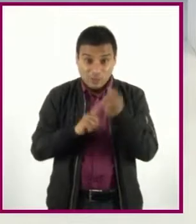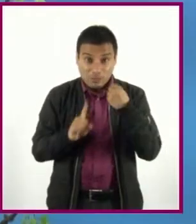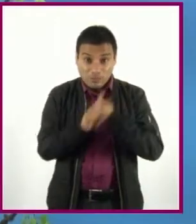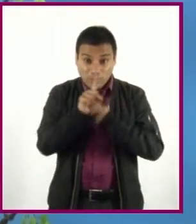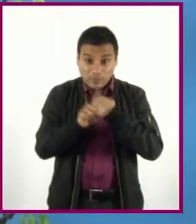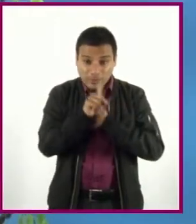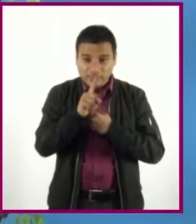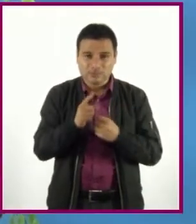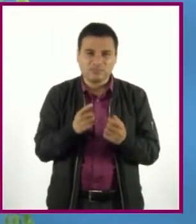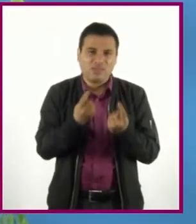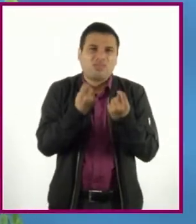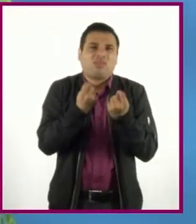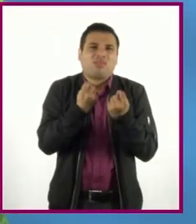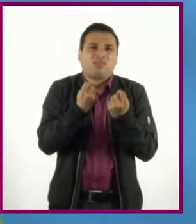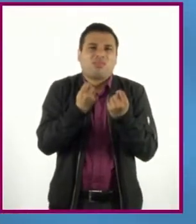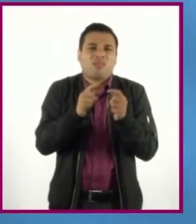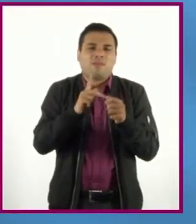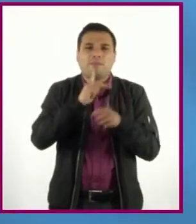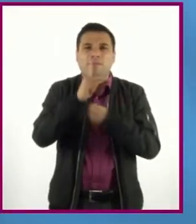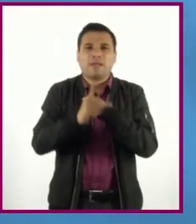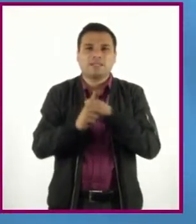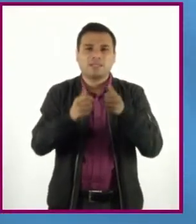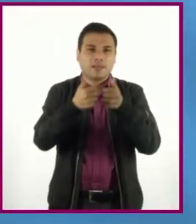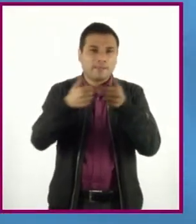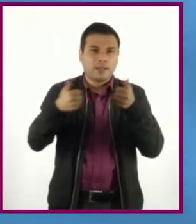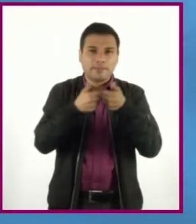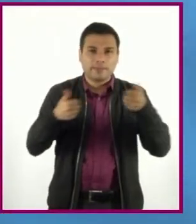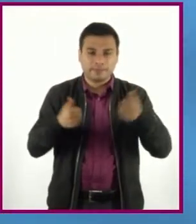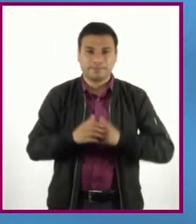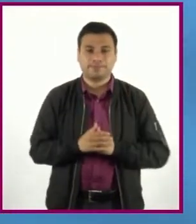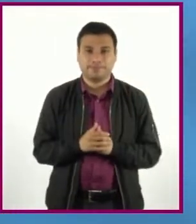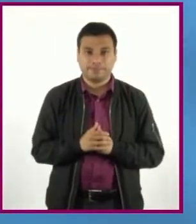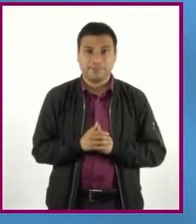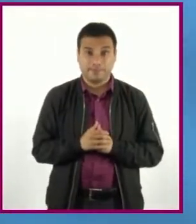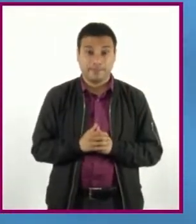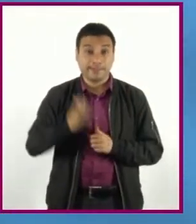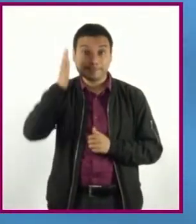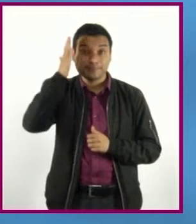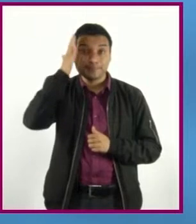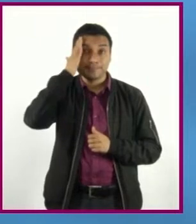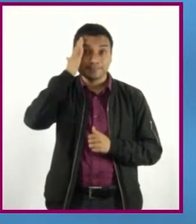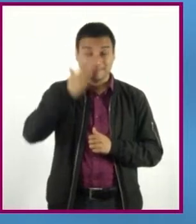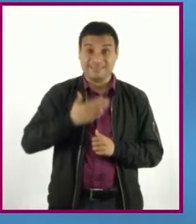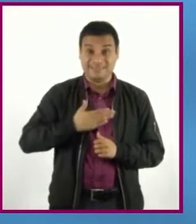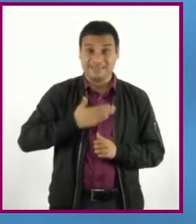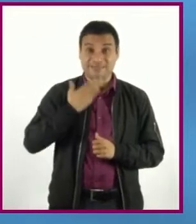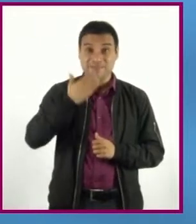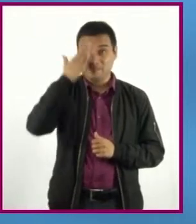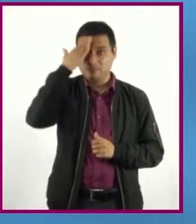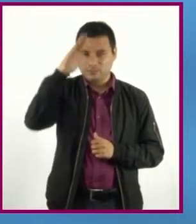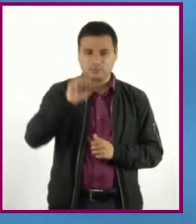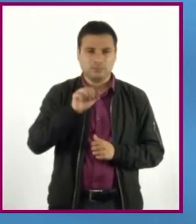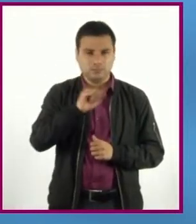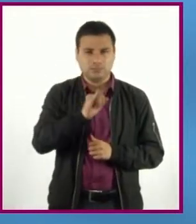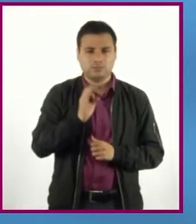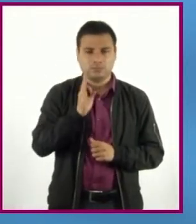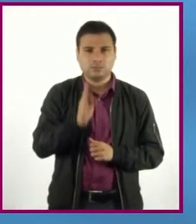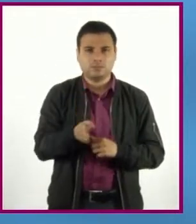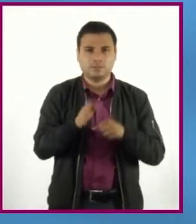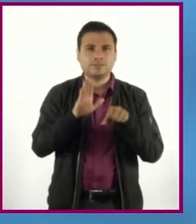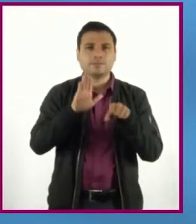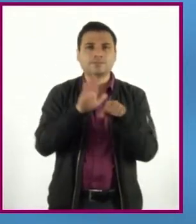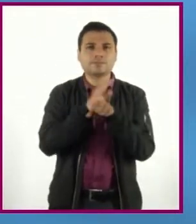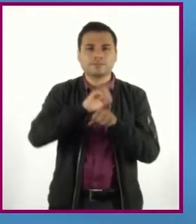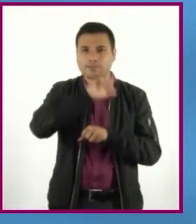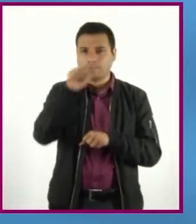existentes. Por su parte, los líderes árabes aceptaron esta división porque creyeron que esto daría lugar